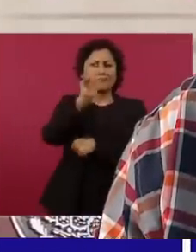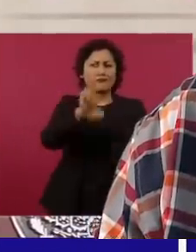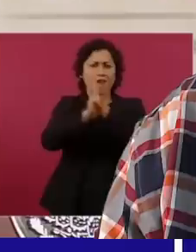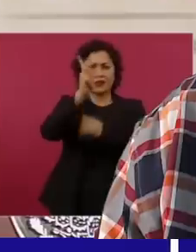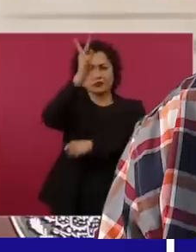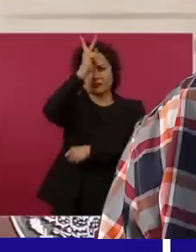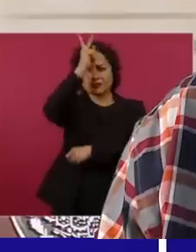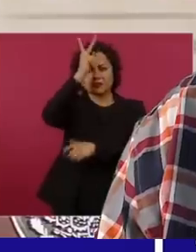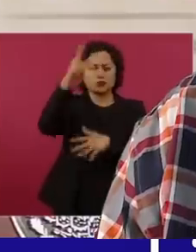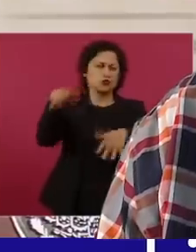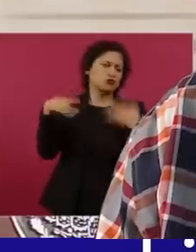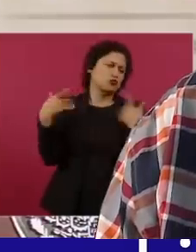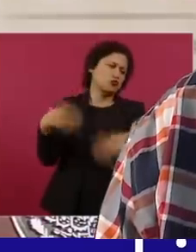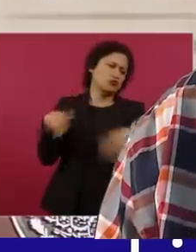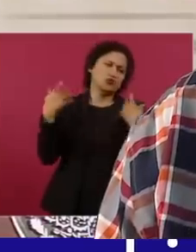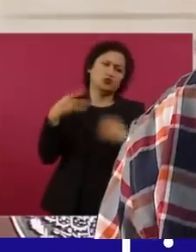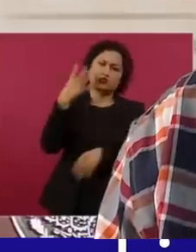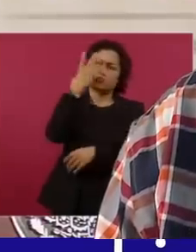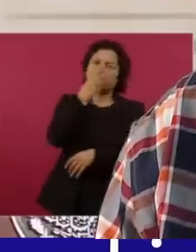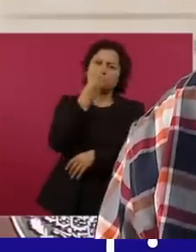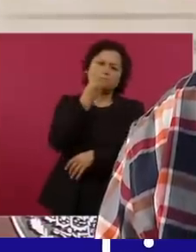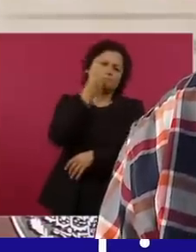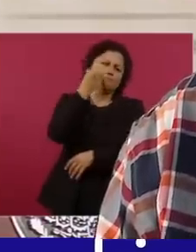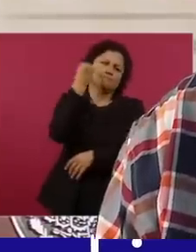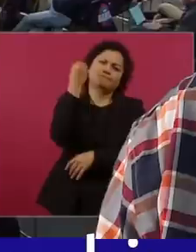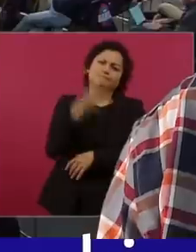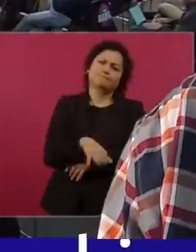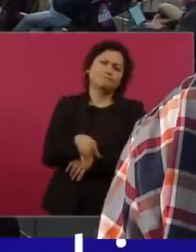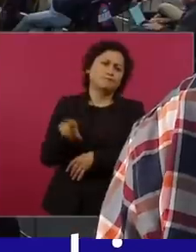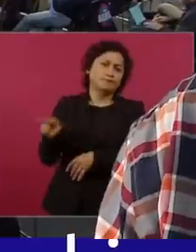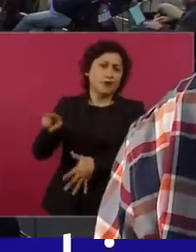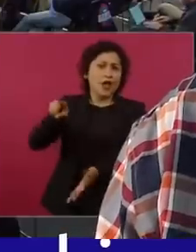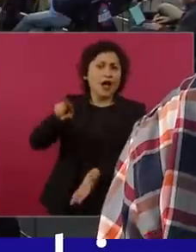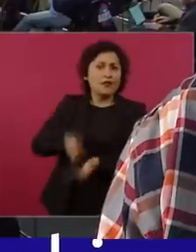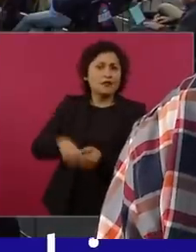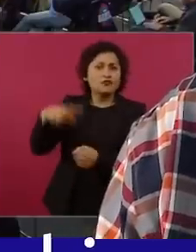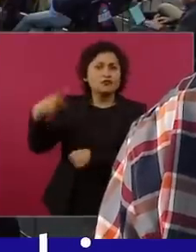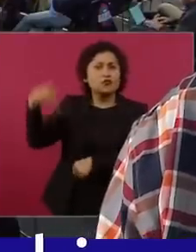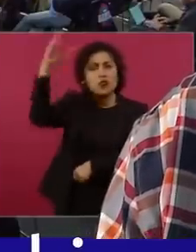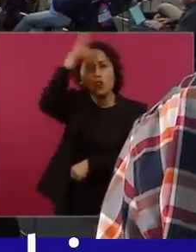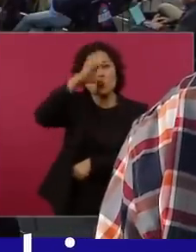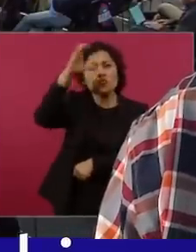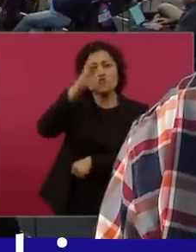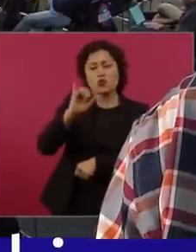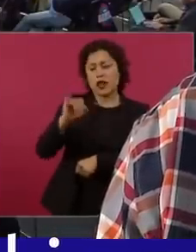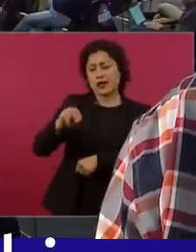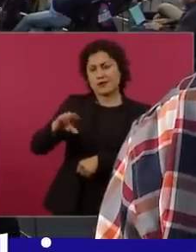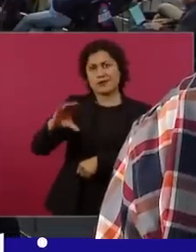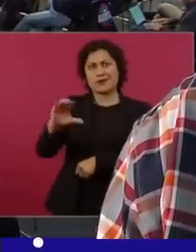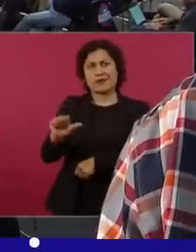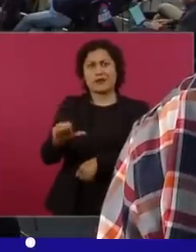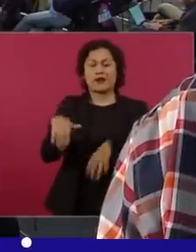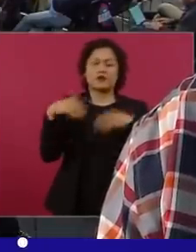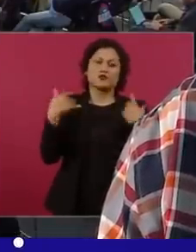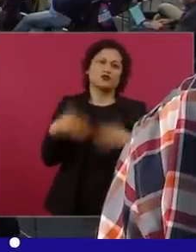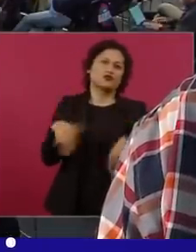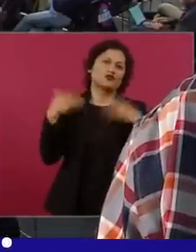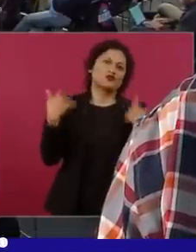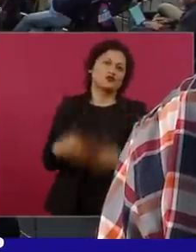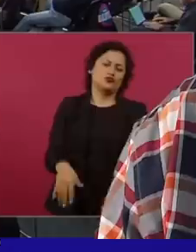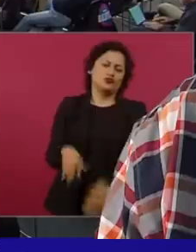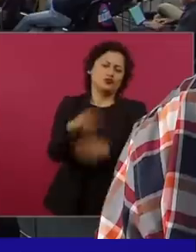extraordinario, un pueblo hermano. Ahí están los incas, gran cultura.